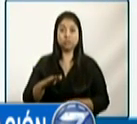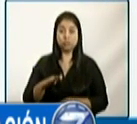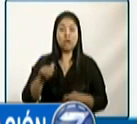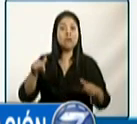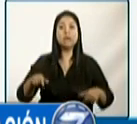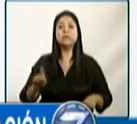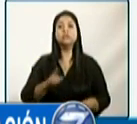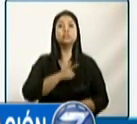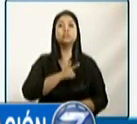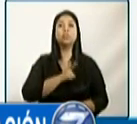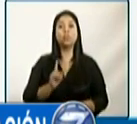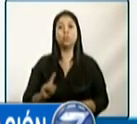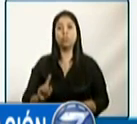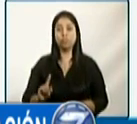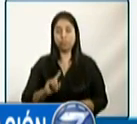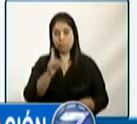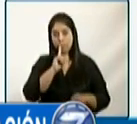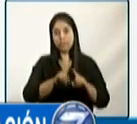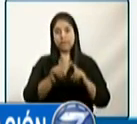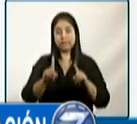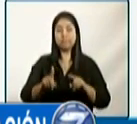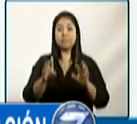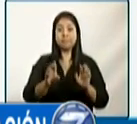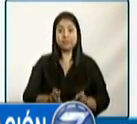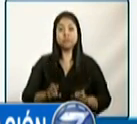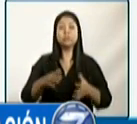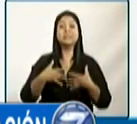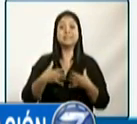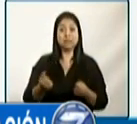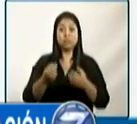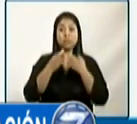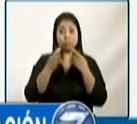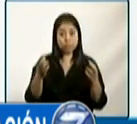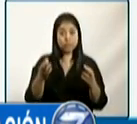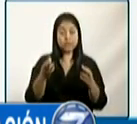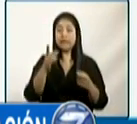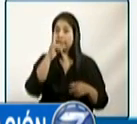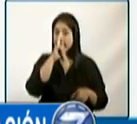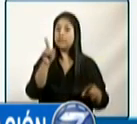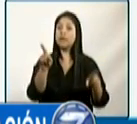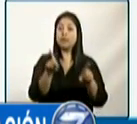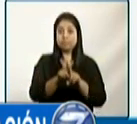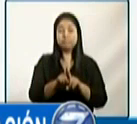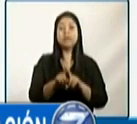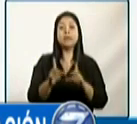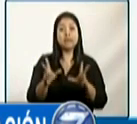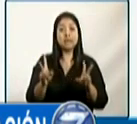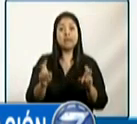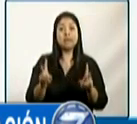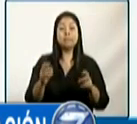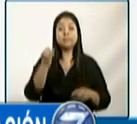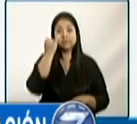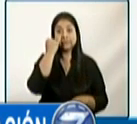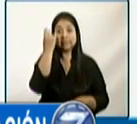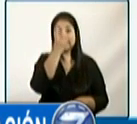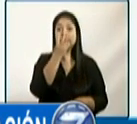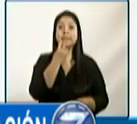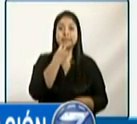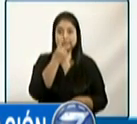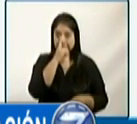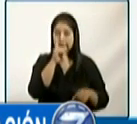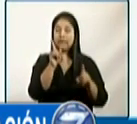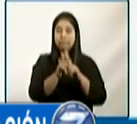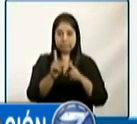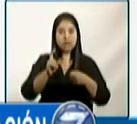no estamos hablando únicamente del personal de servicio de salud pública, también hablamos del Seguro Social, que está también haciendo